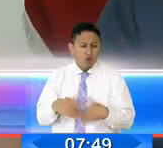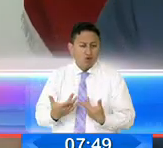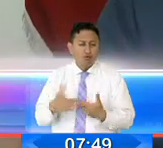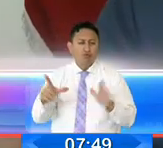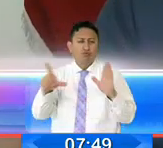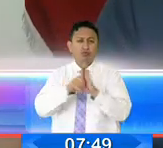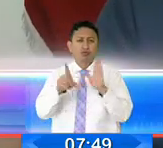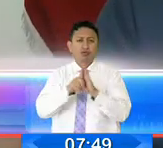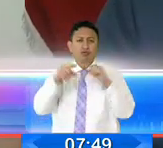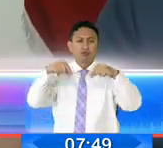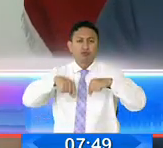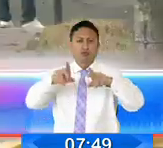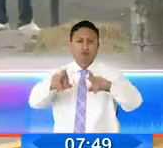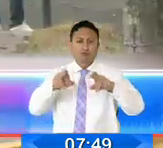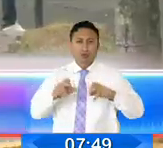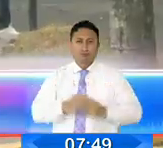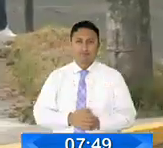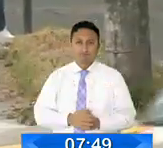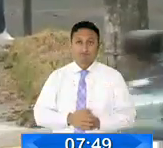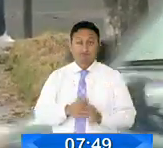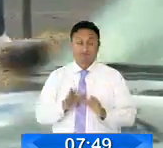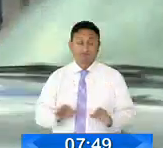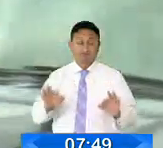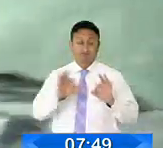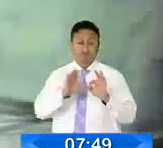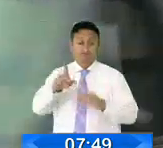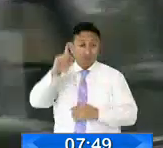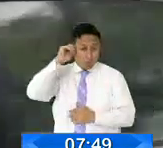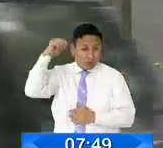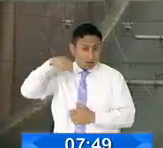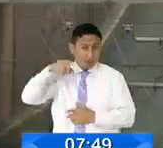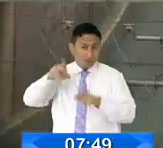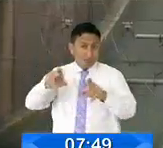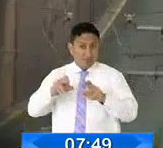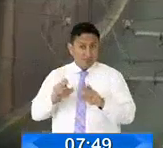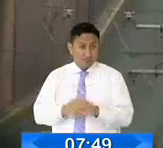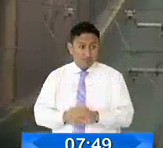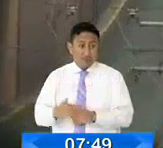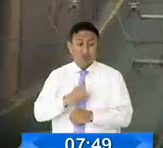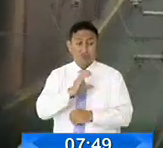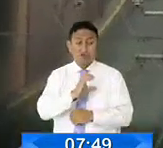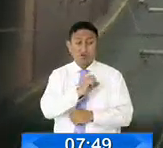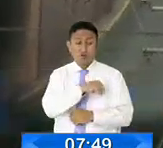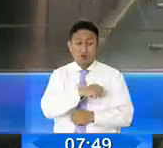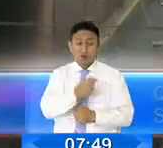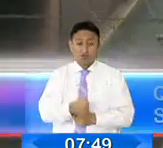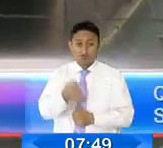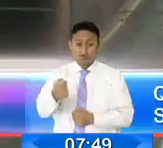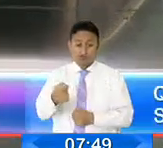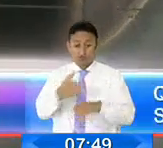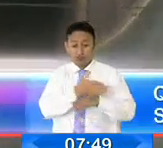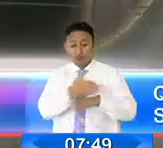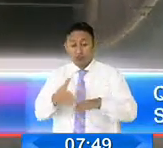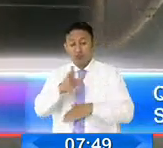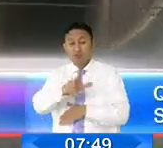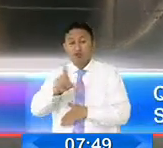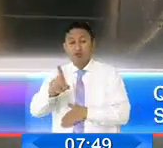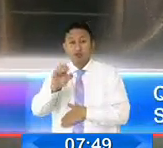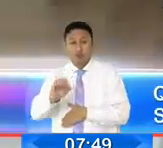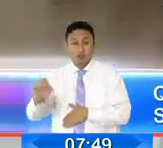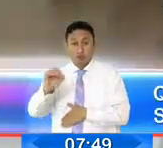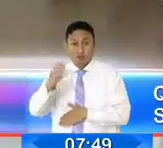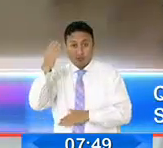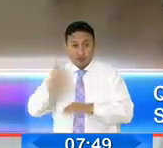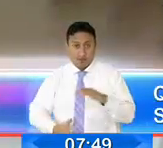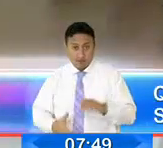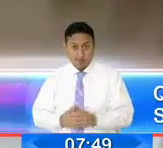políticas de los salvoconductos. Es importante recordar que los salvoconductos entregados por el COE Nacional tendrán vigencia hasta el 31 de octubre.